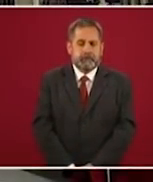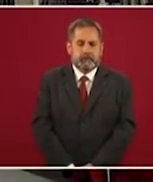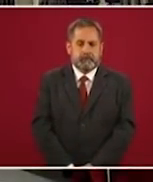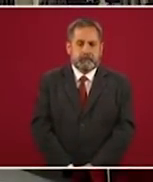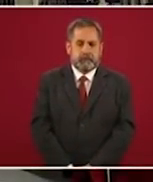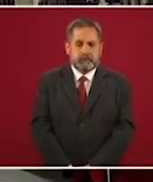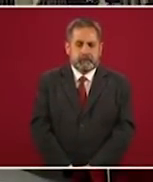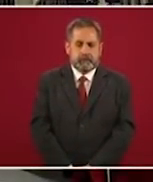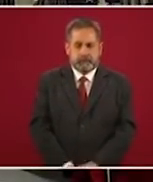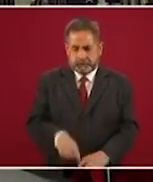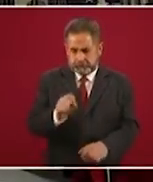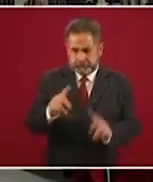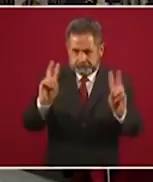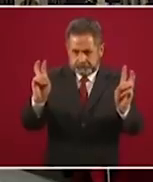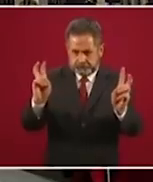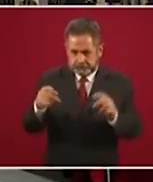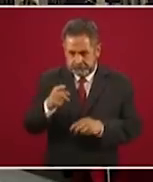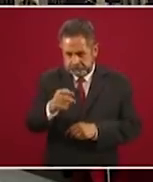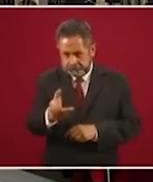Sobre el tema.